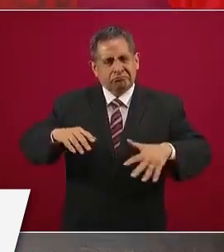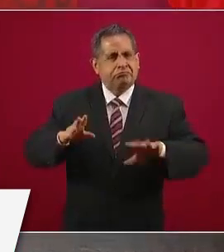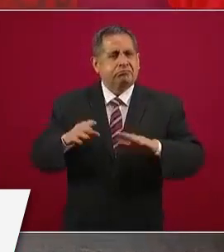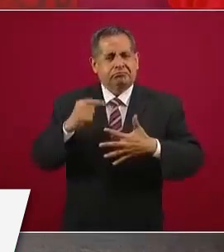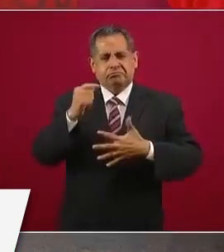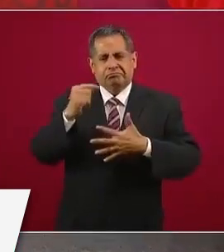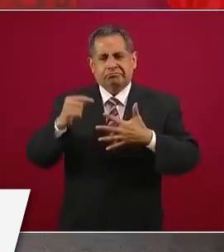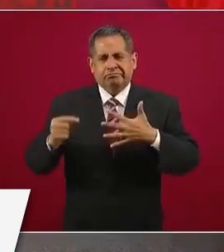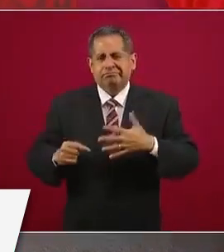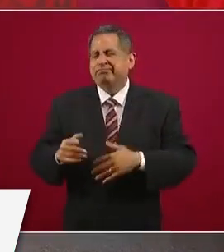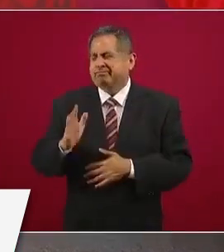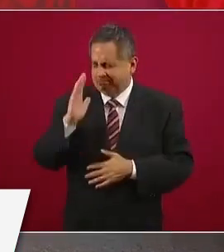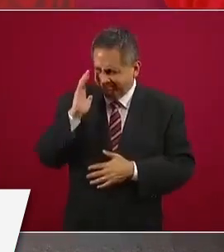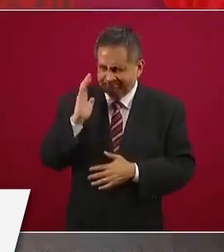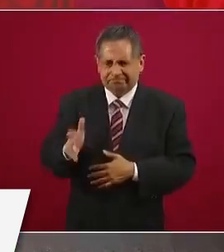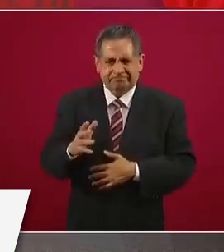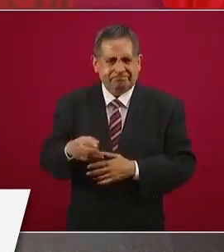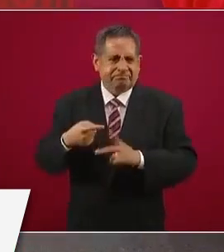ya